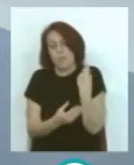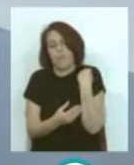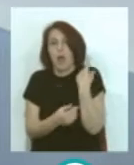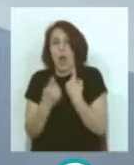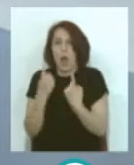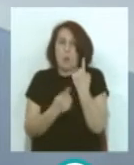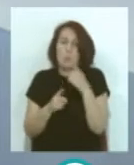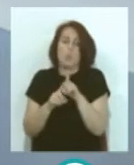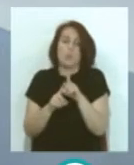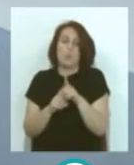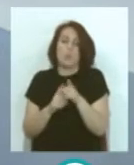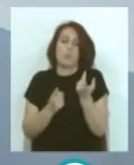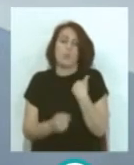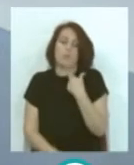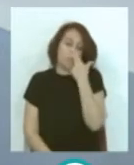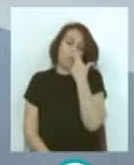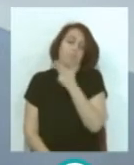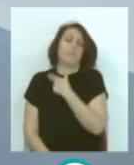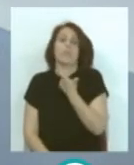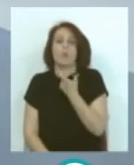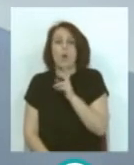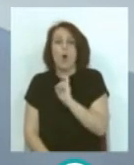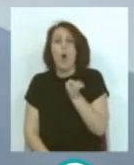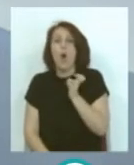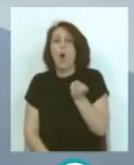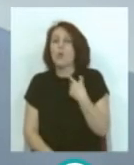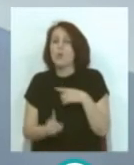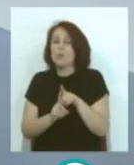Algunos demagogos, otros cínicos